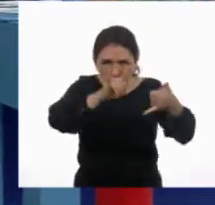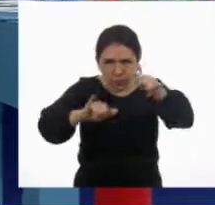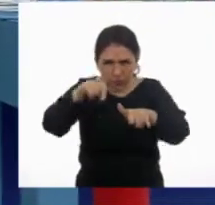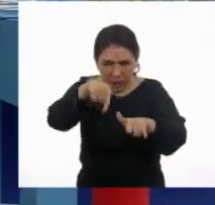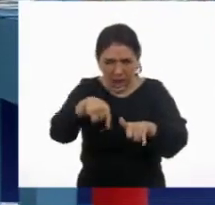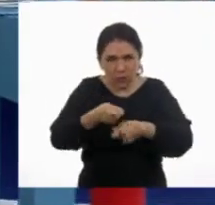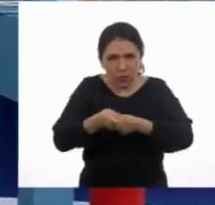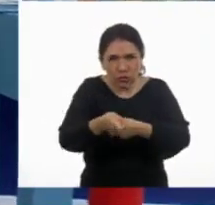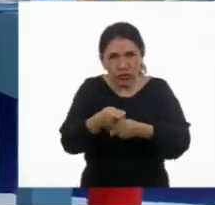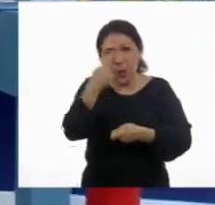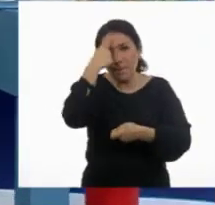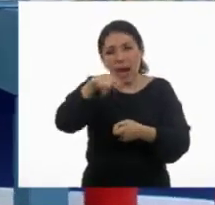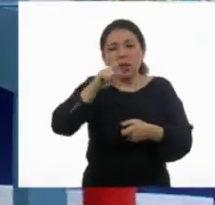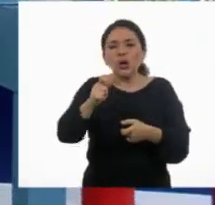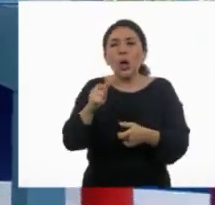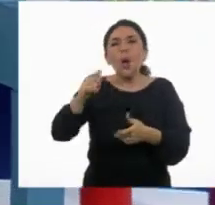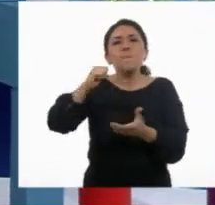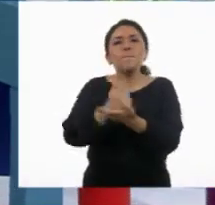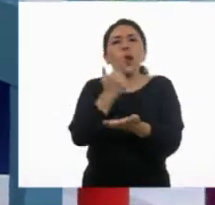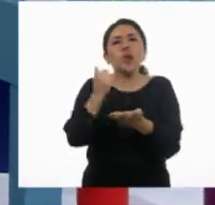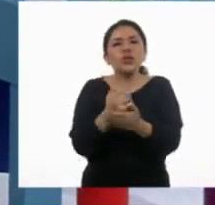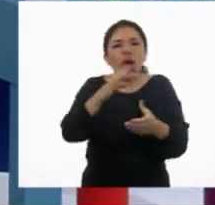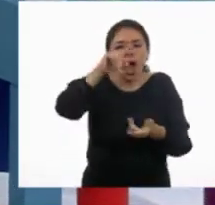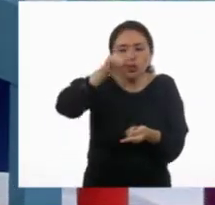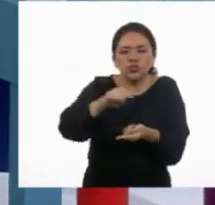en estas botellas? A ver, dime.